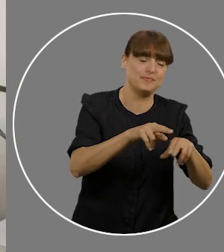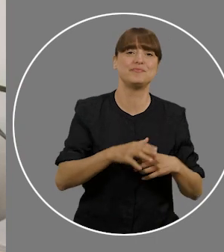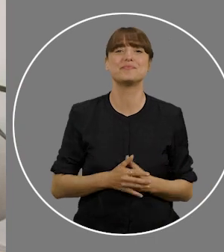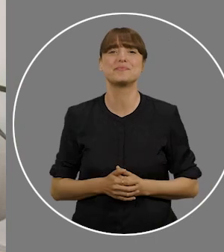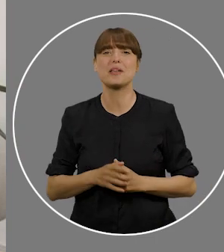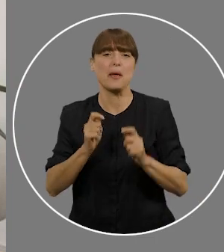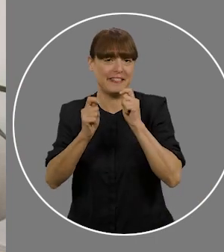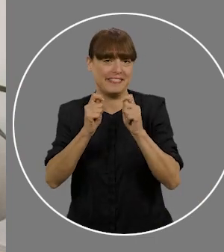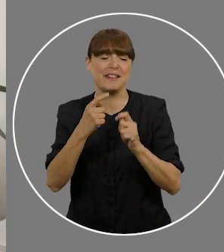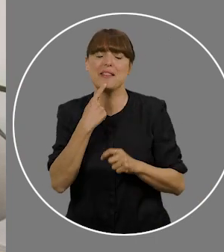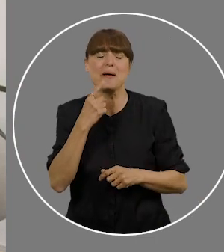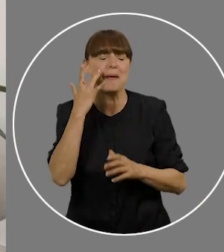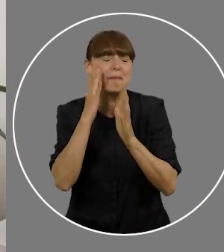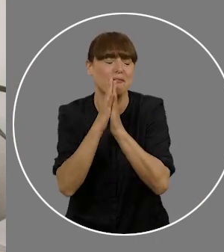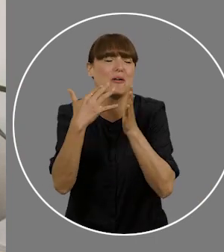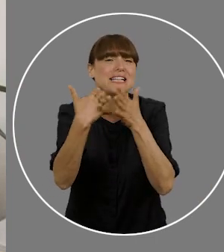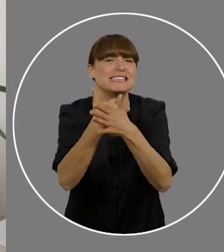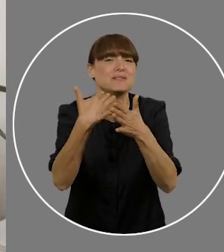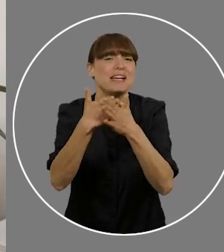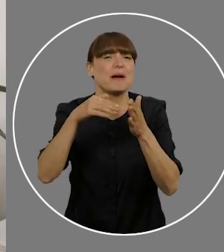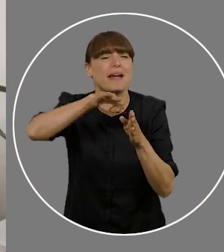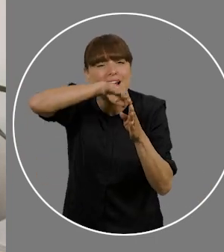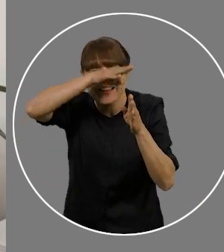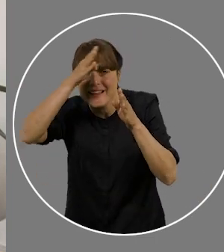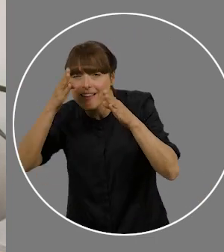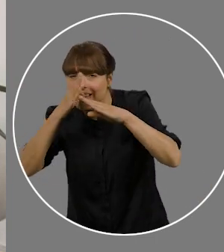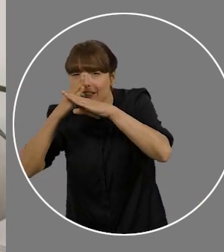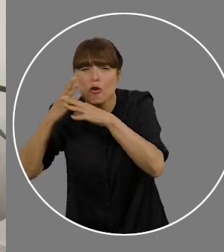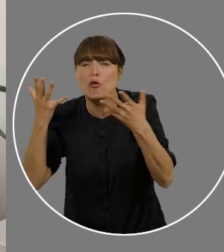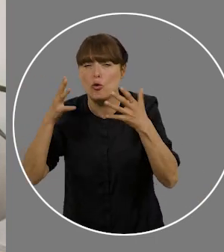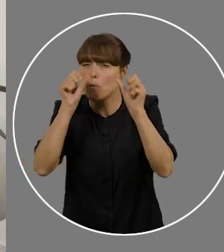Háblenos un poco del refugio. El refugio, pues hicieron